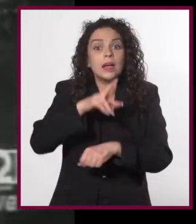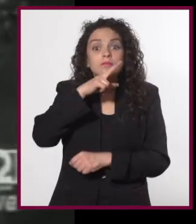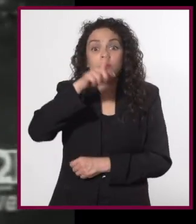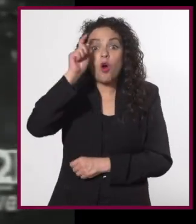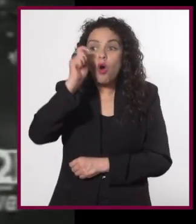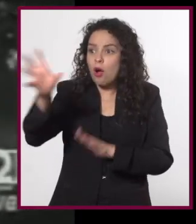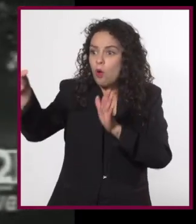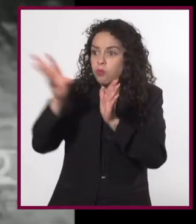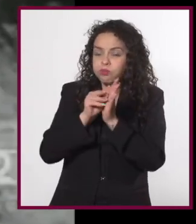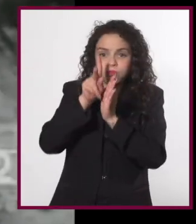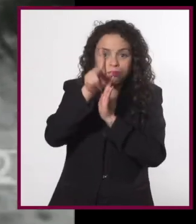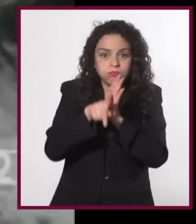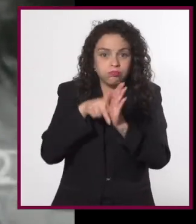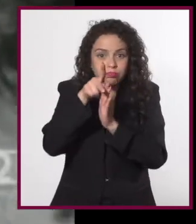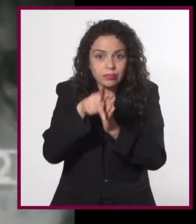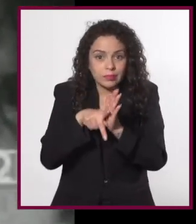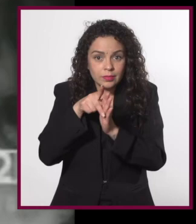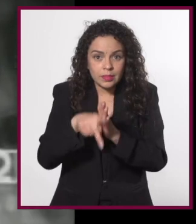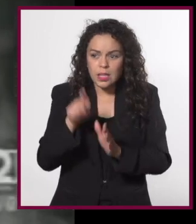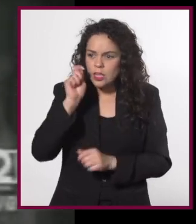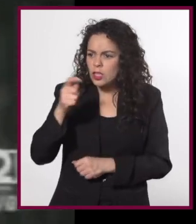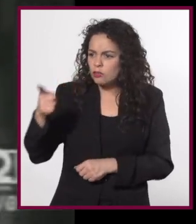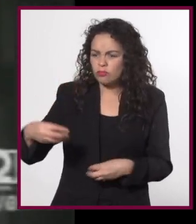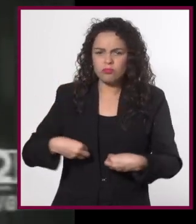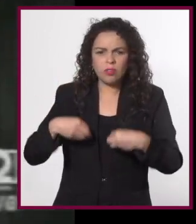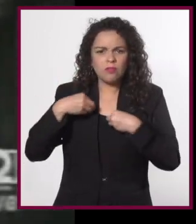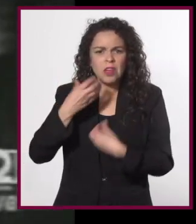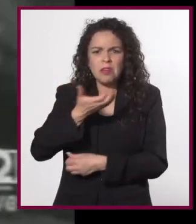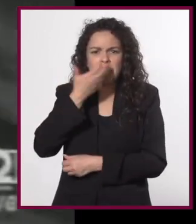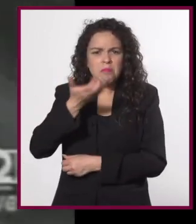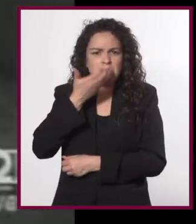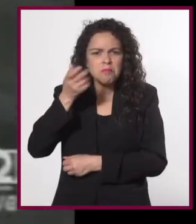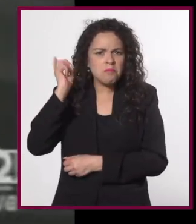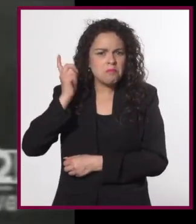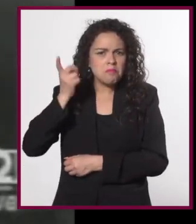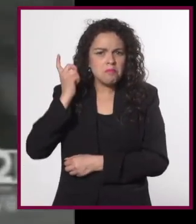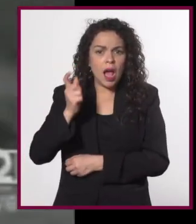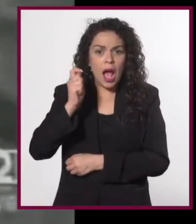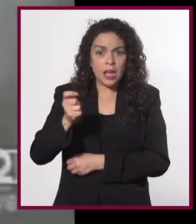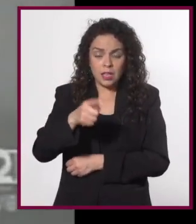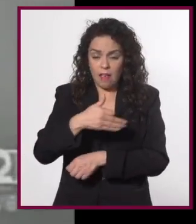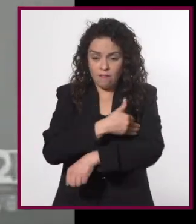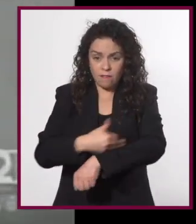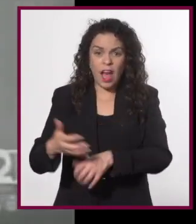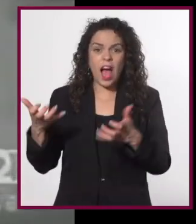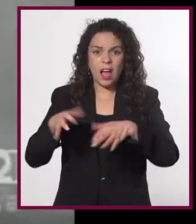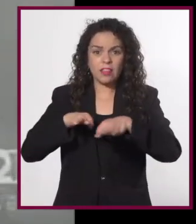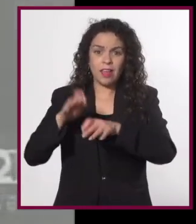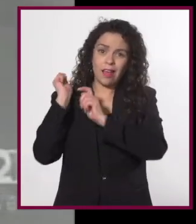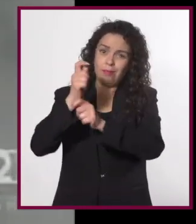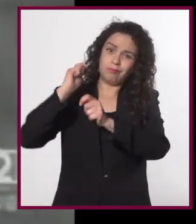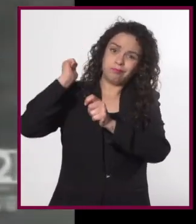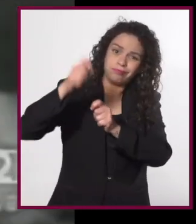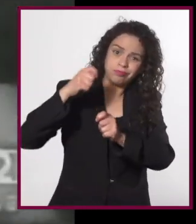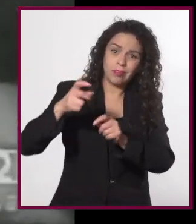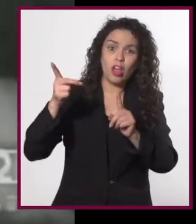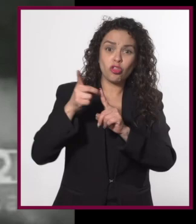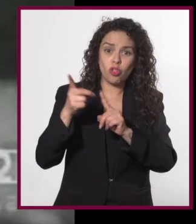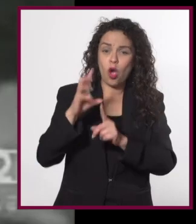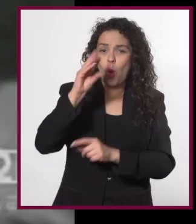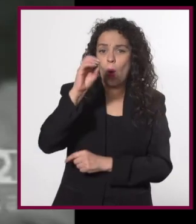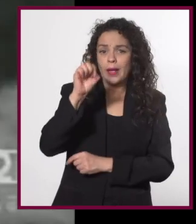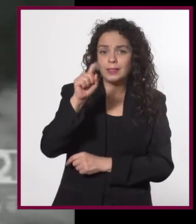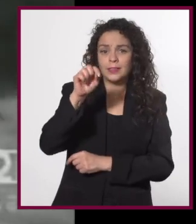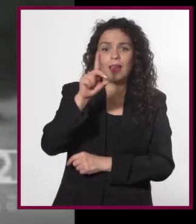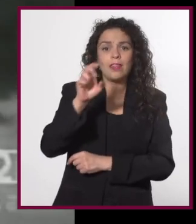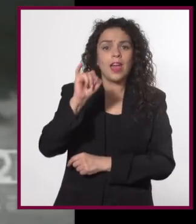mejores documentales. Narra la vida cotidiana de una familia de pescadores en las islas de Arán, al oeste de Irlanda.